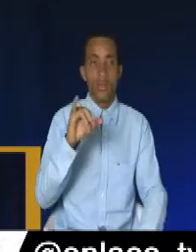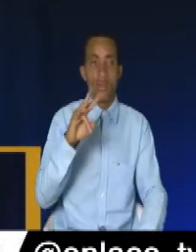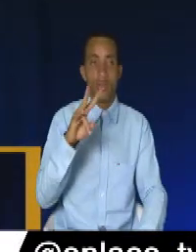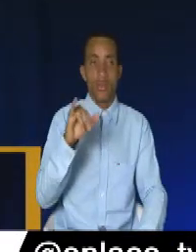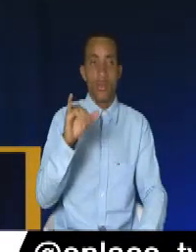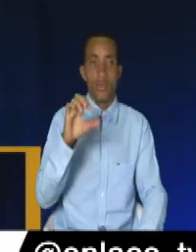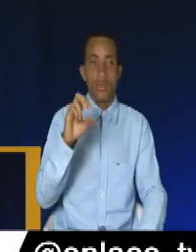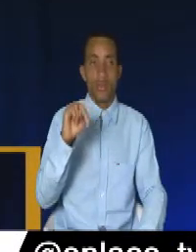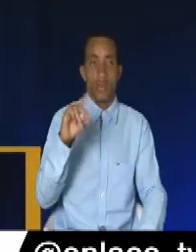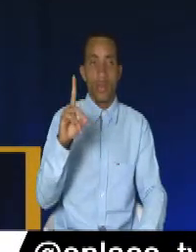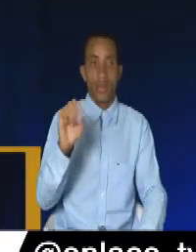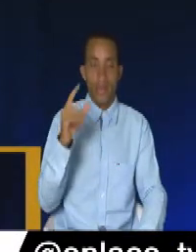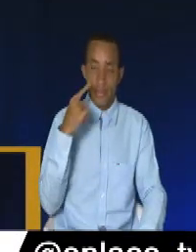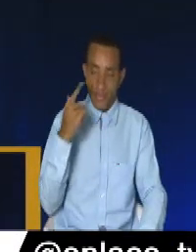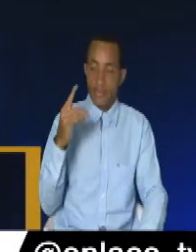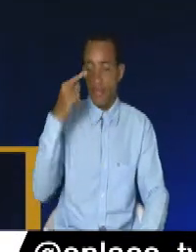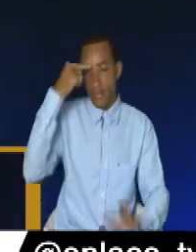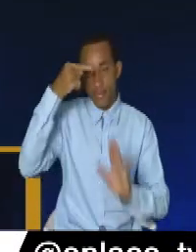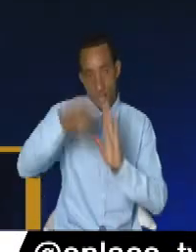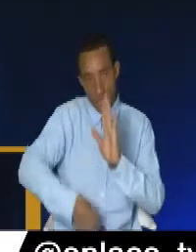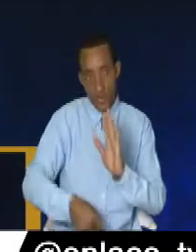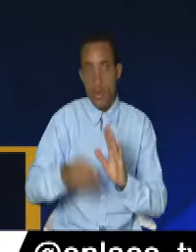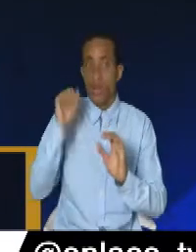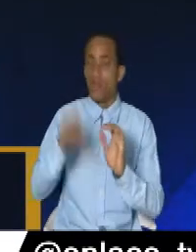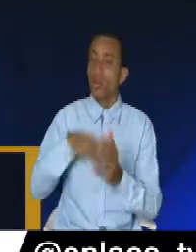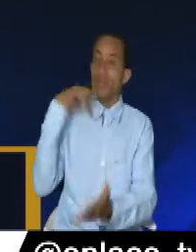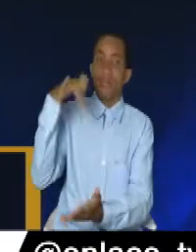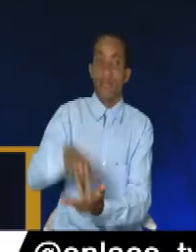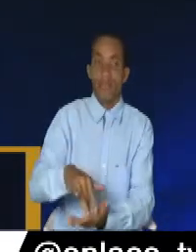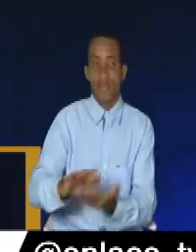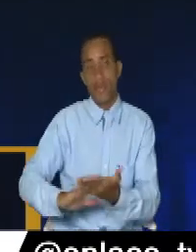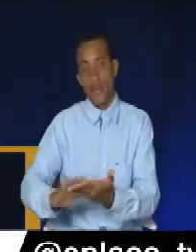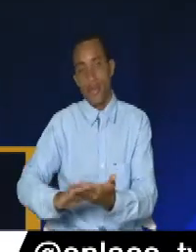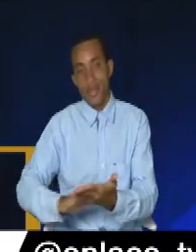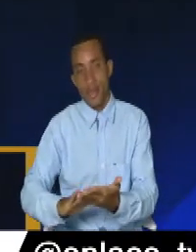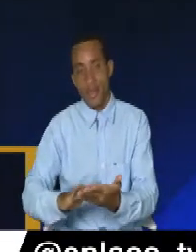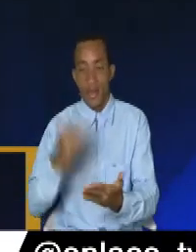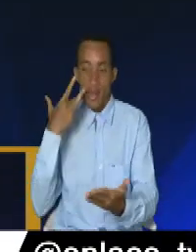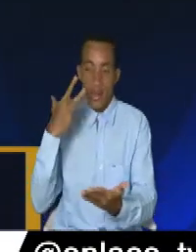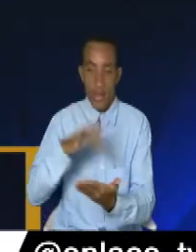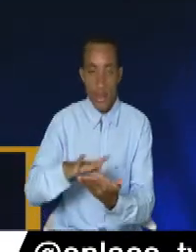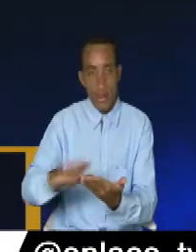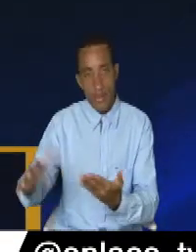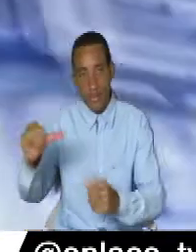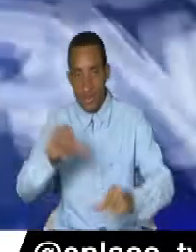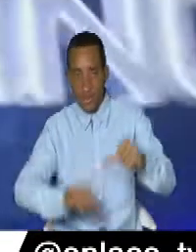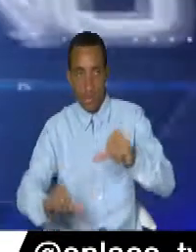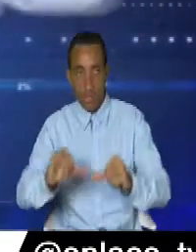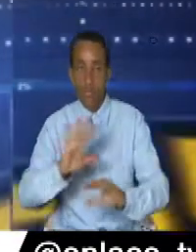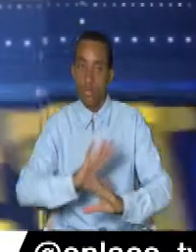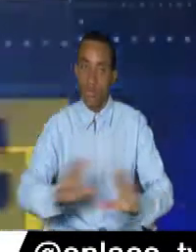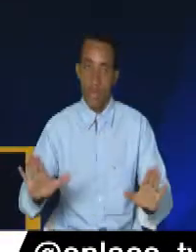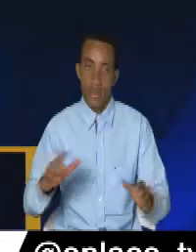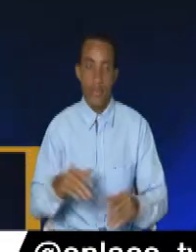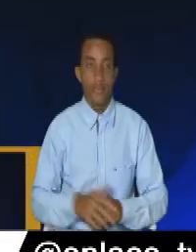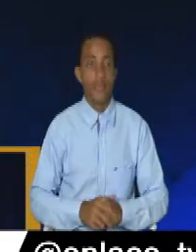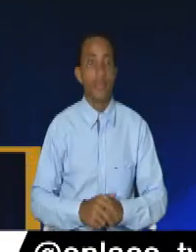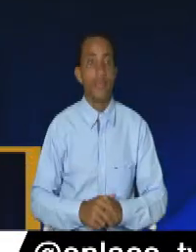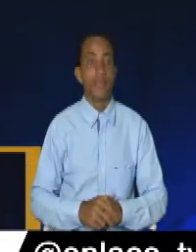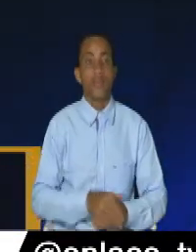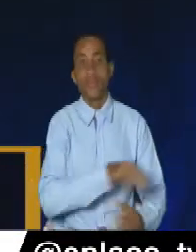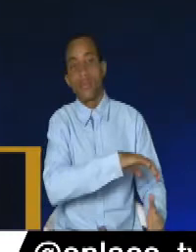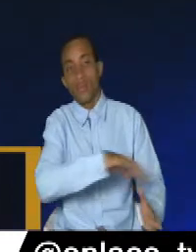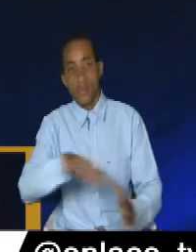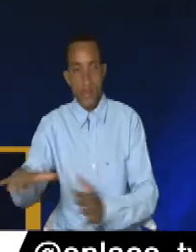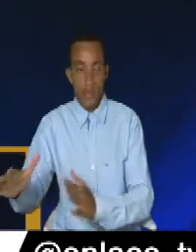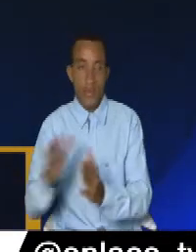la intervención de las autoridades competentes para que hagan la limpieza de este caño que ya está canalizado. En otra denuncia